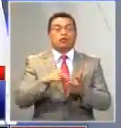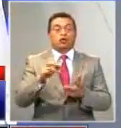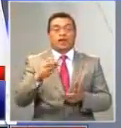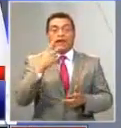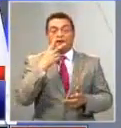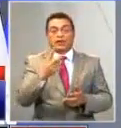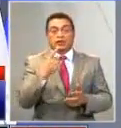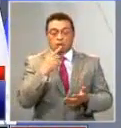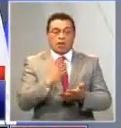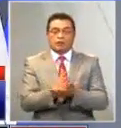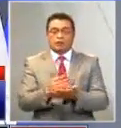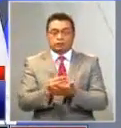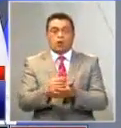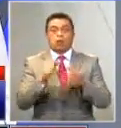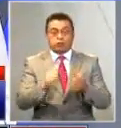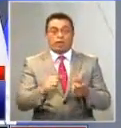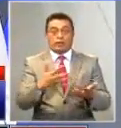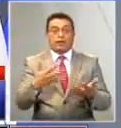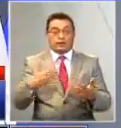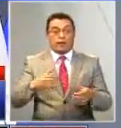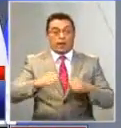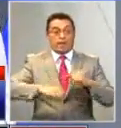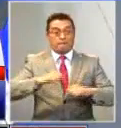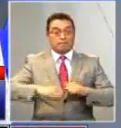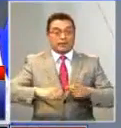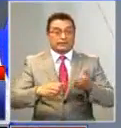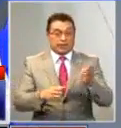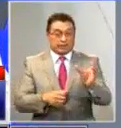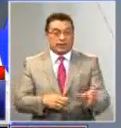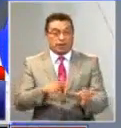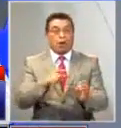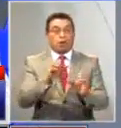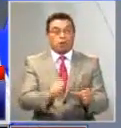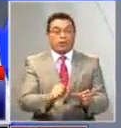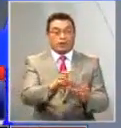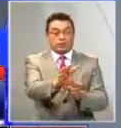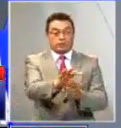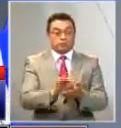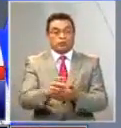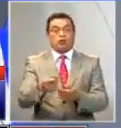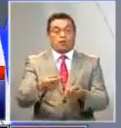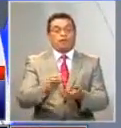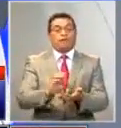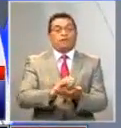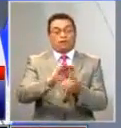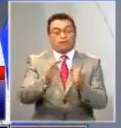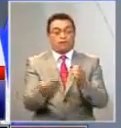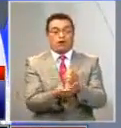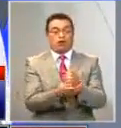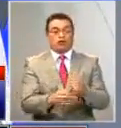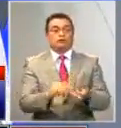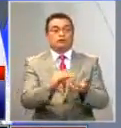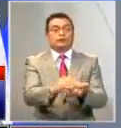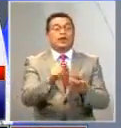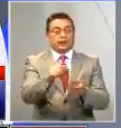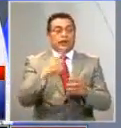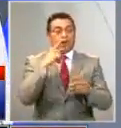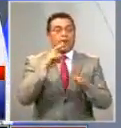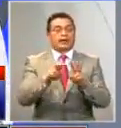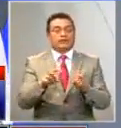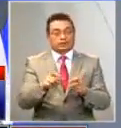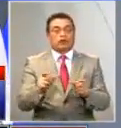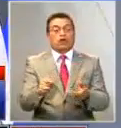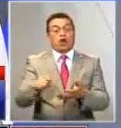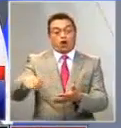del punto de vista de lo estratégico que podían significar estas empresas para ocupar o hacer utilización de este fondo. Entonces hay que revisar también los sistemas